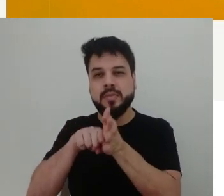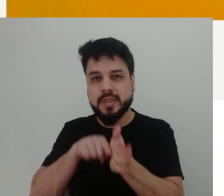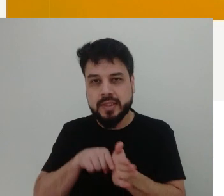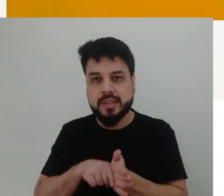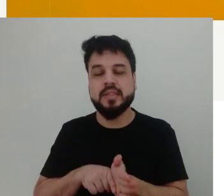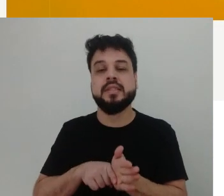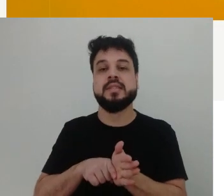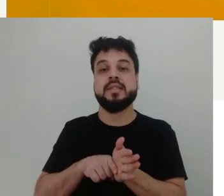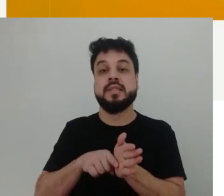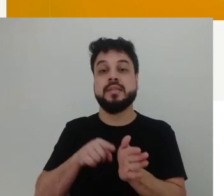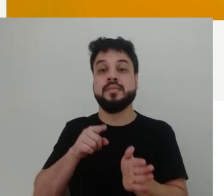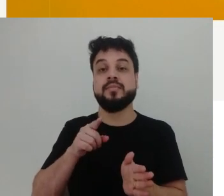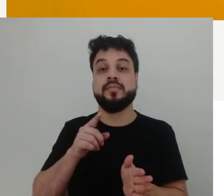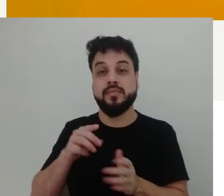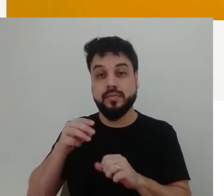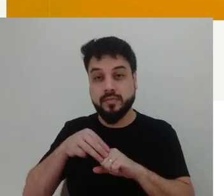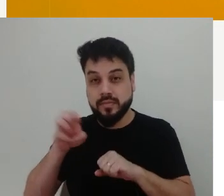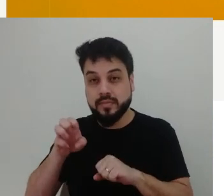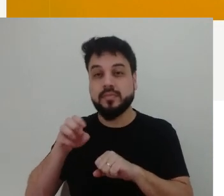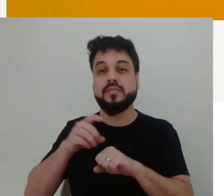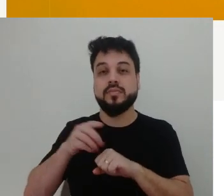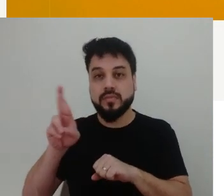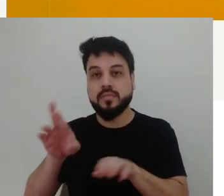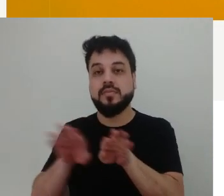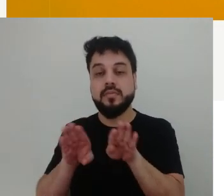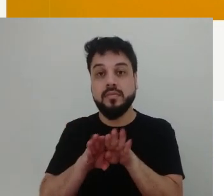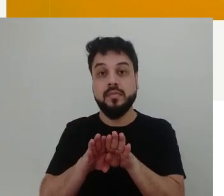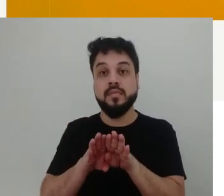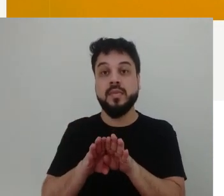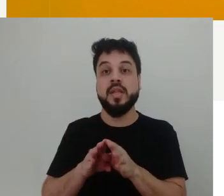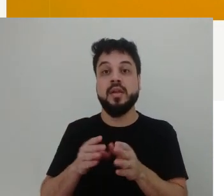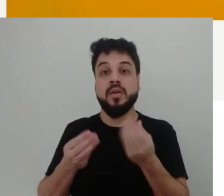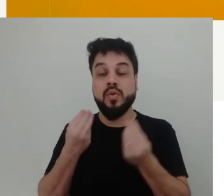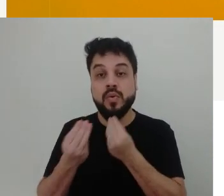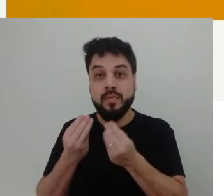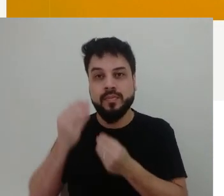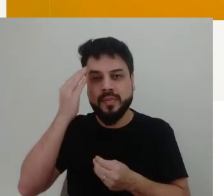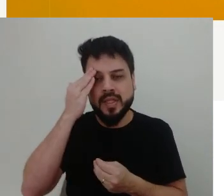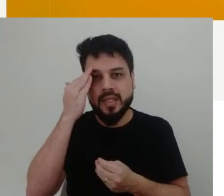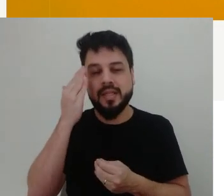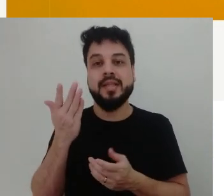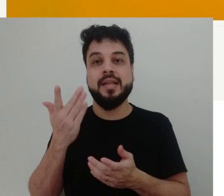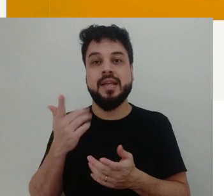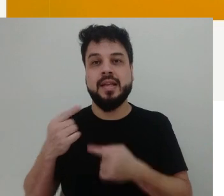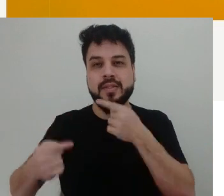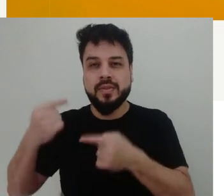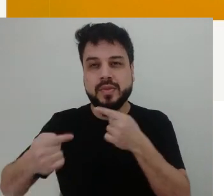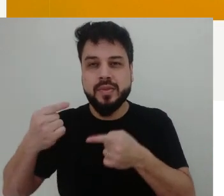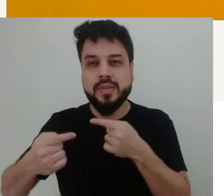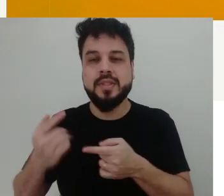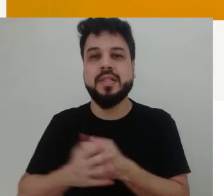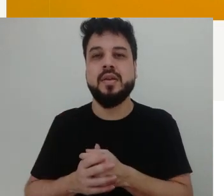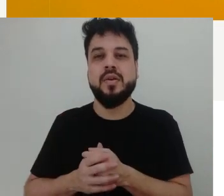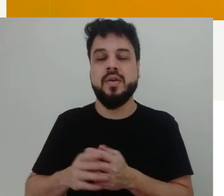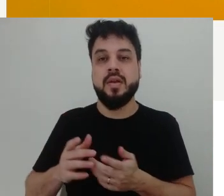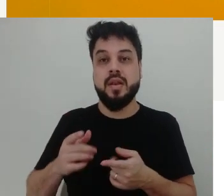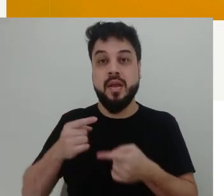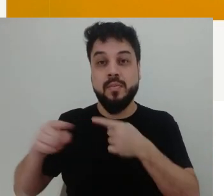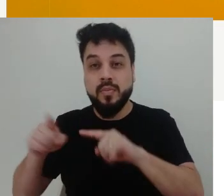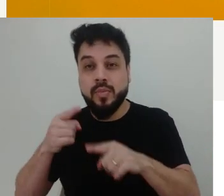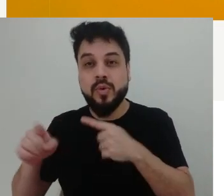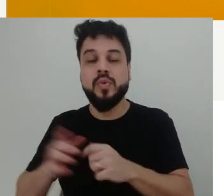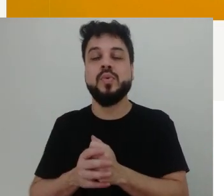y que tienen 27 años de trayectoria y del cual soy muy allegada, ¿verdad? Entonces un